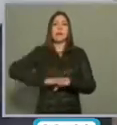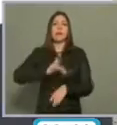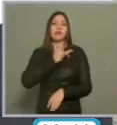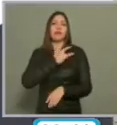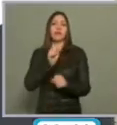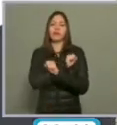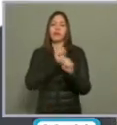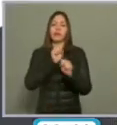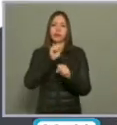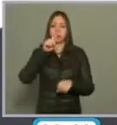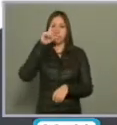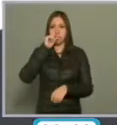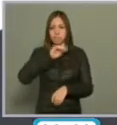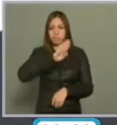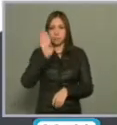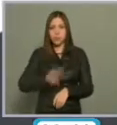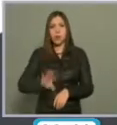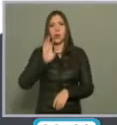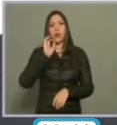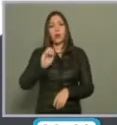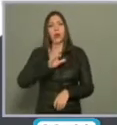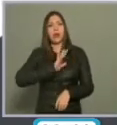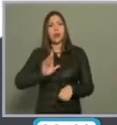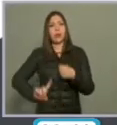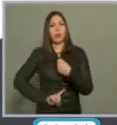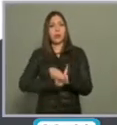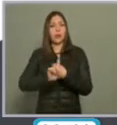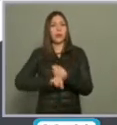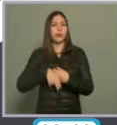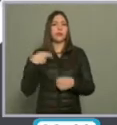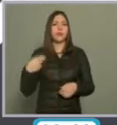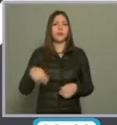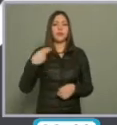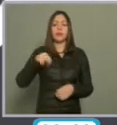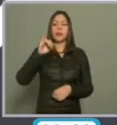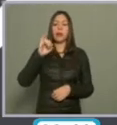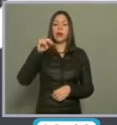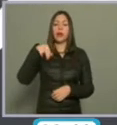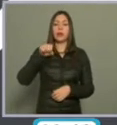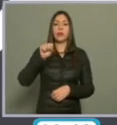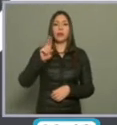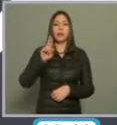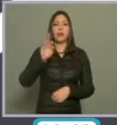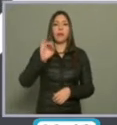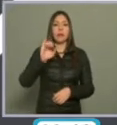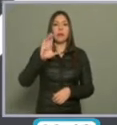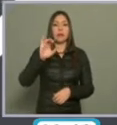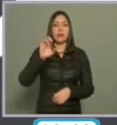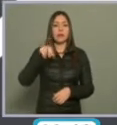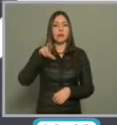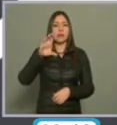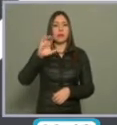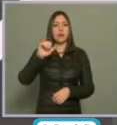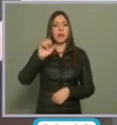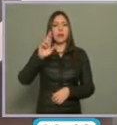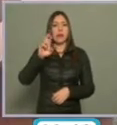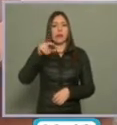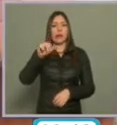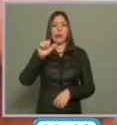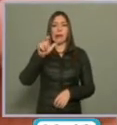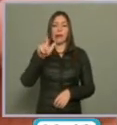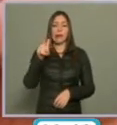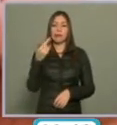tienen problemas de insuficiencia renal. Entonces, el diagnóstico se hace no por una sola medición, esto es muy importante